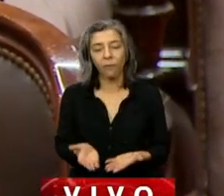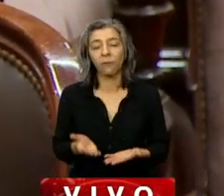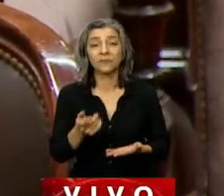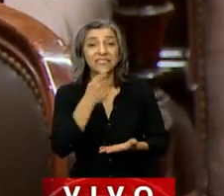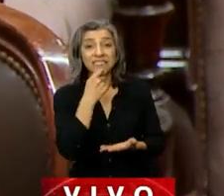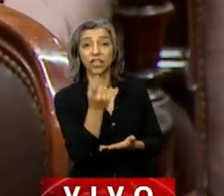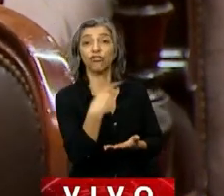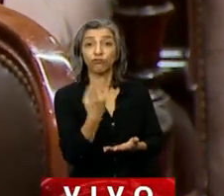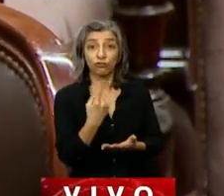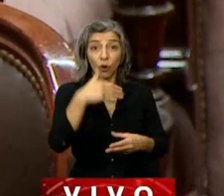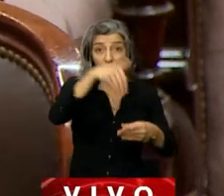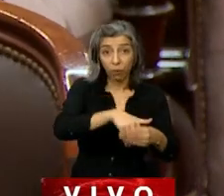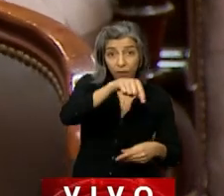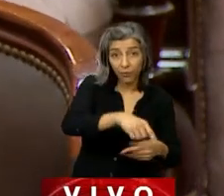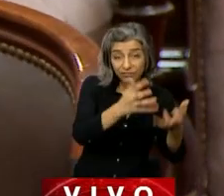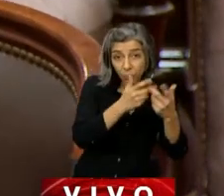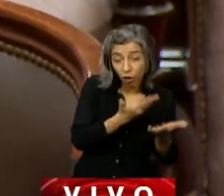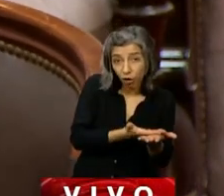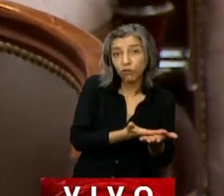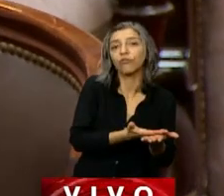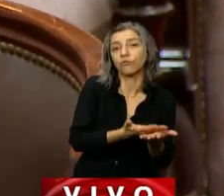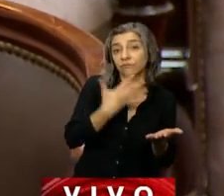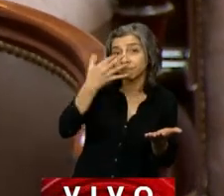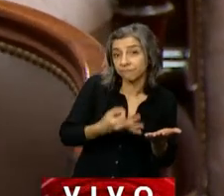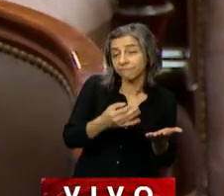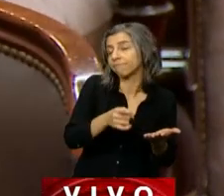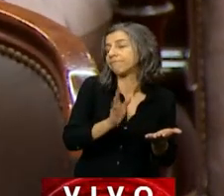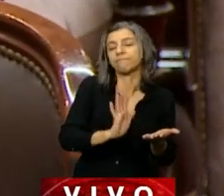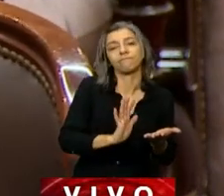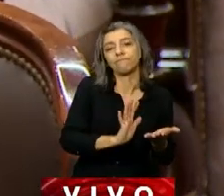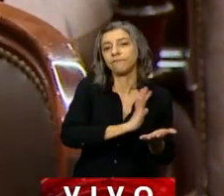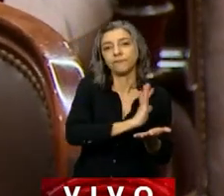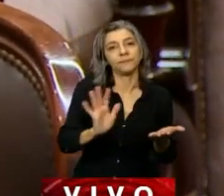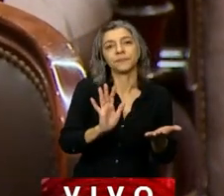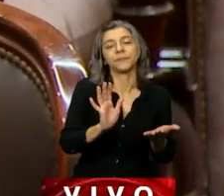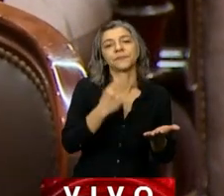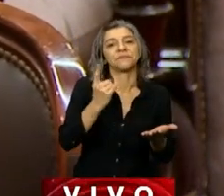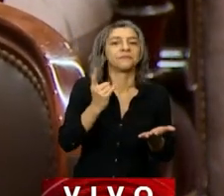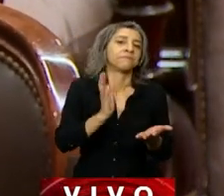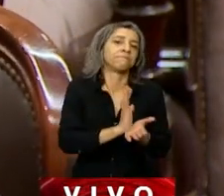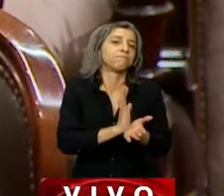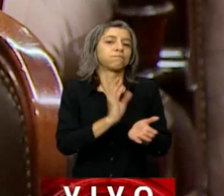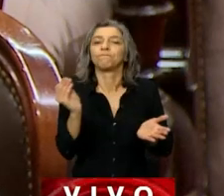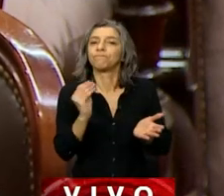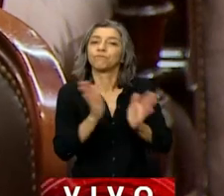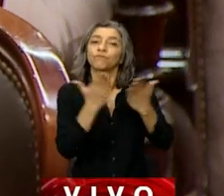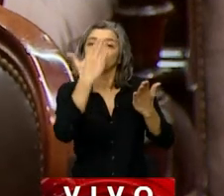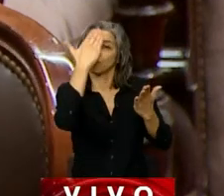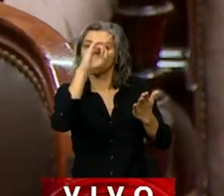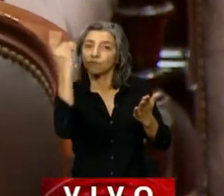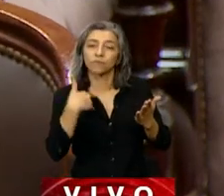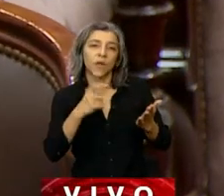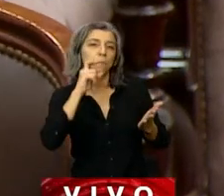proyecto, señores diputados, señor presidente, se configuraría la eventual violación a la manda constitucional